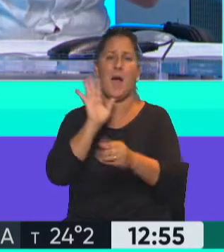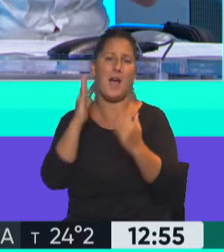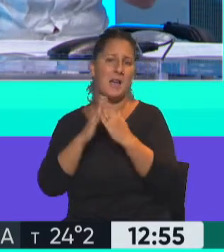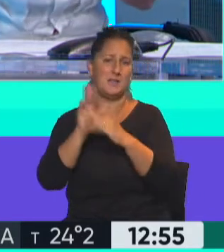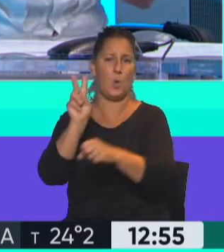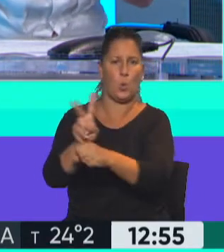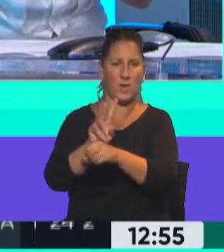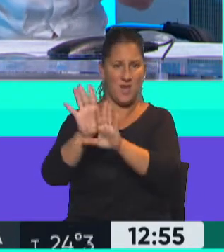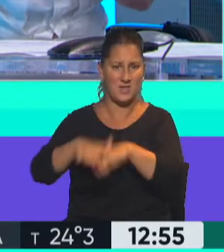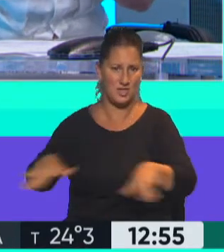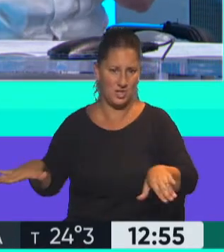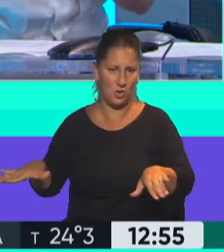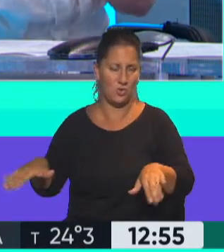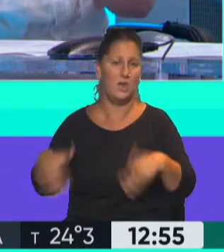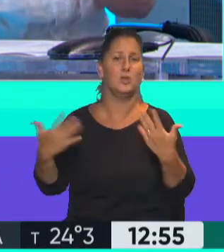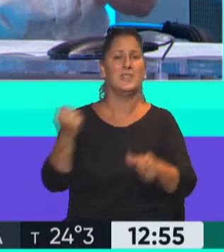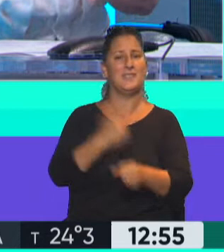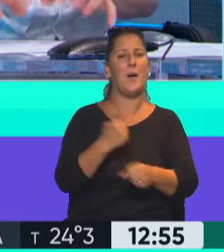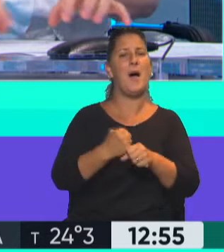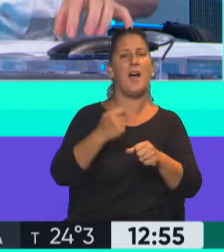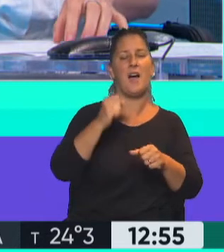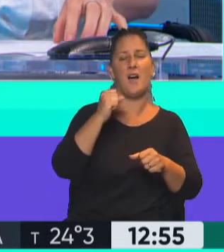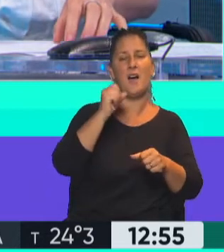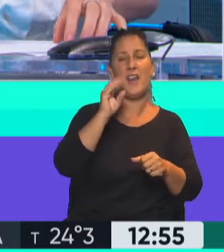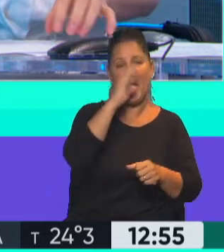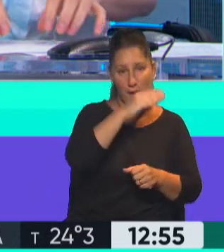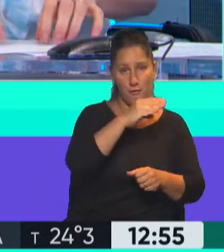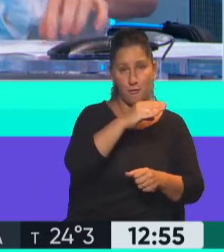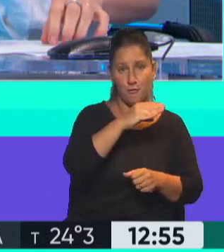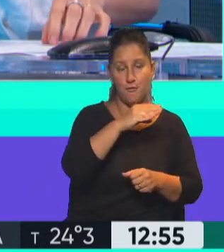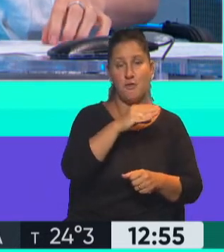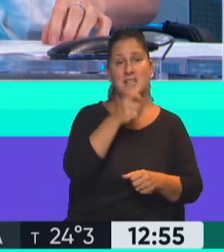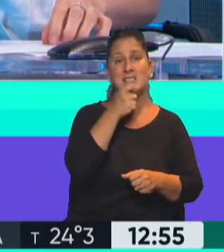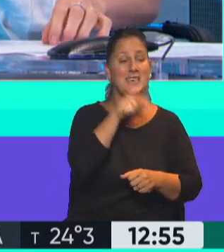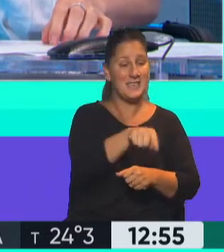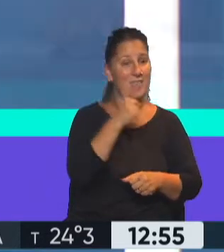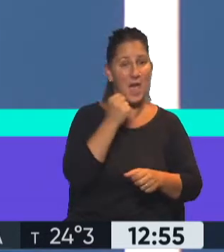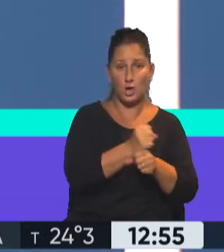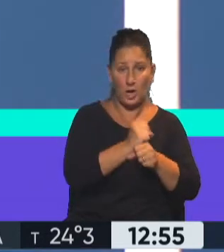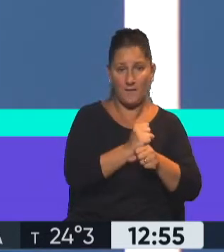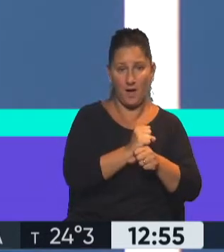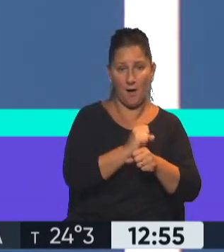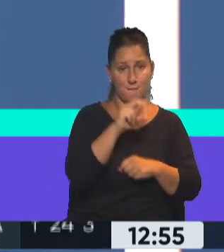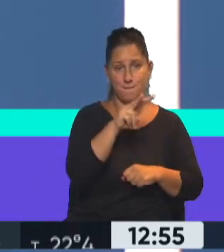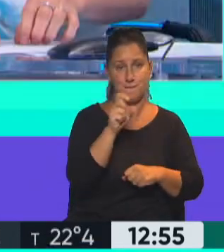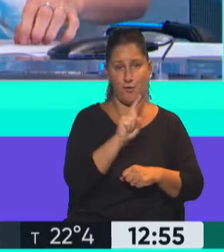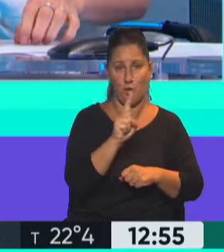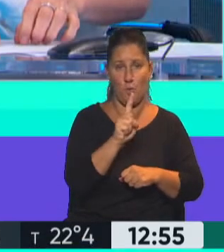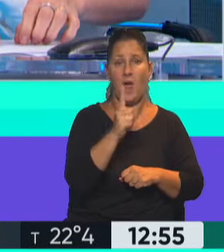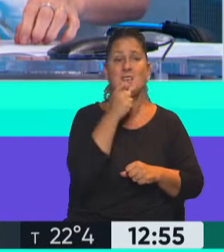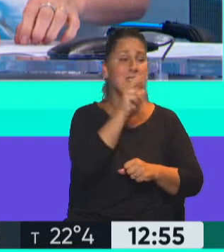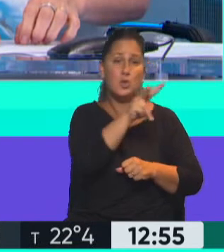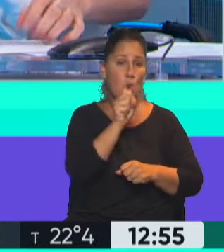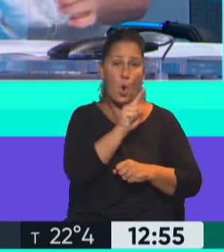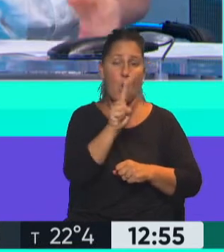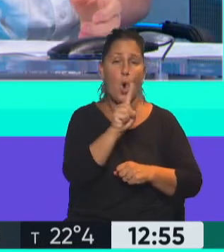entonces trabajan en trabajos informales donde básicamente si no laburo ese día no lo cobran claro entonces y si no cobran ese